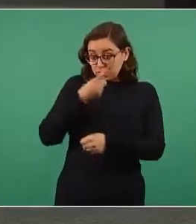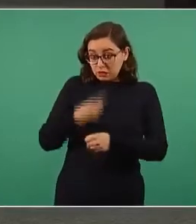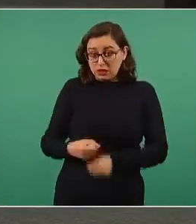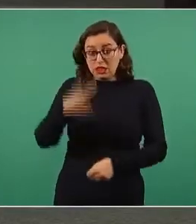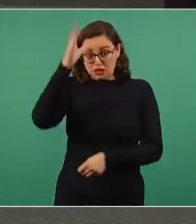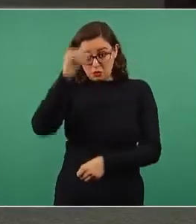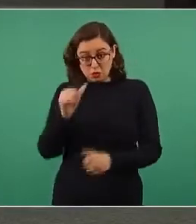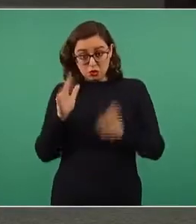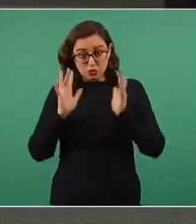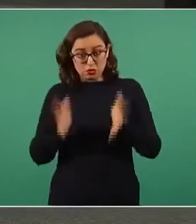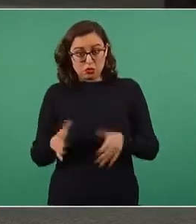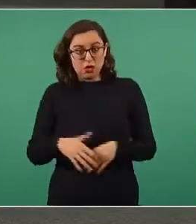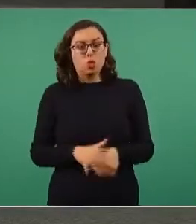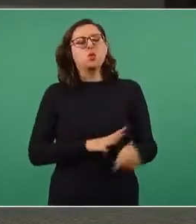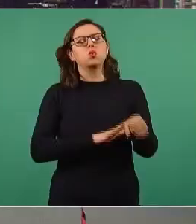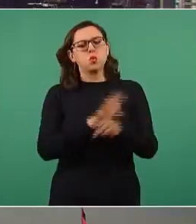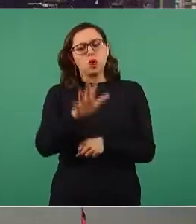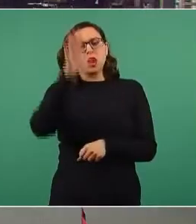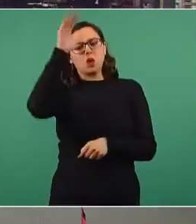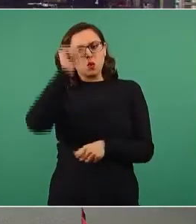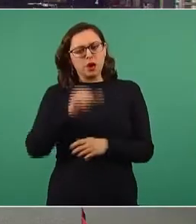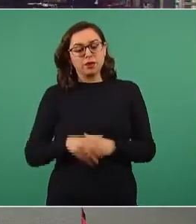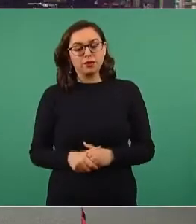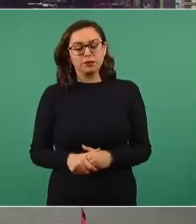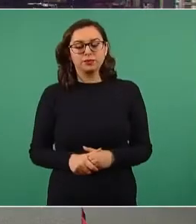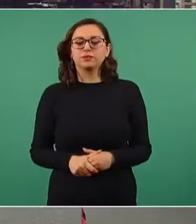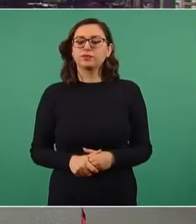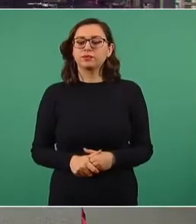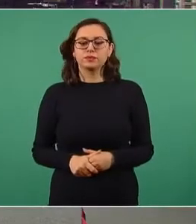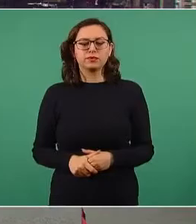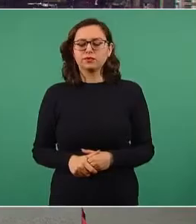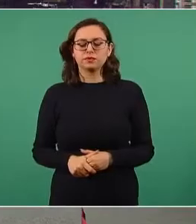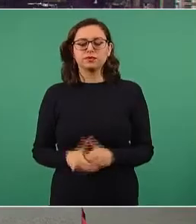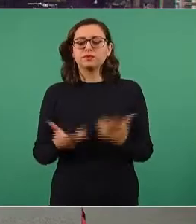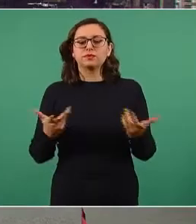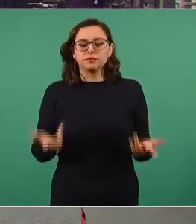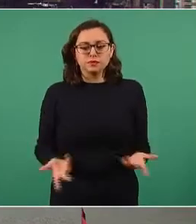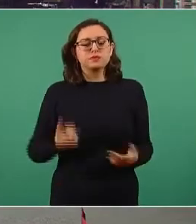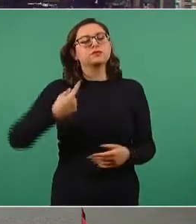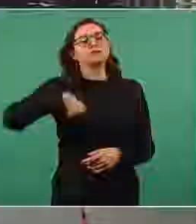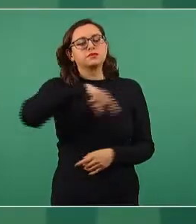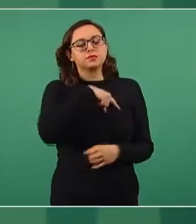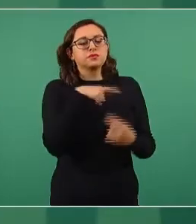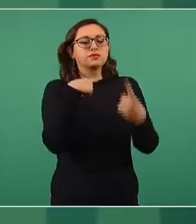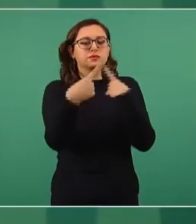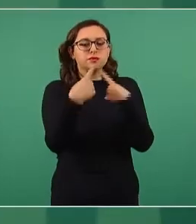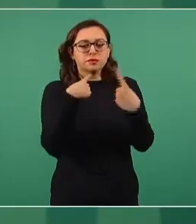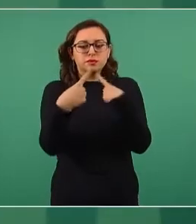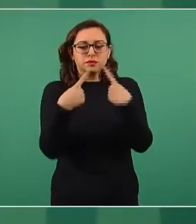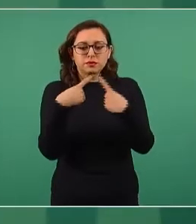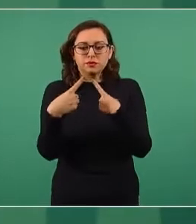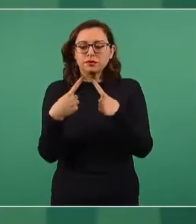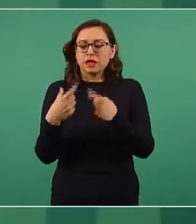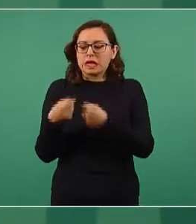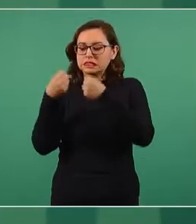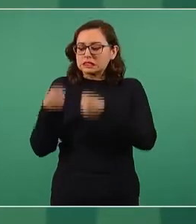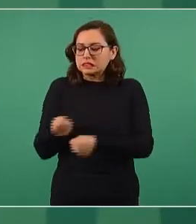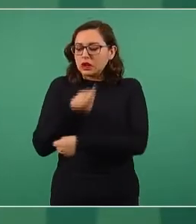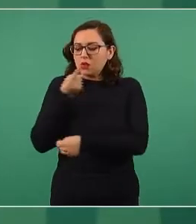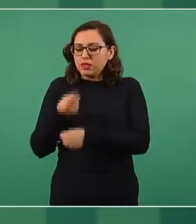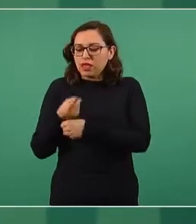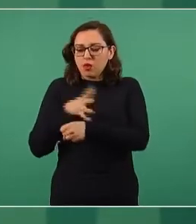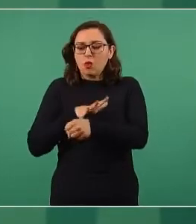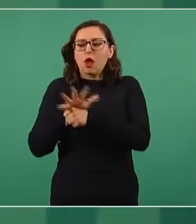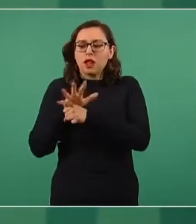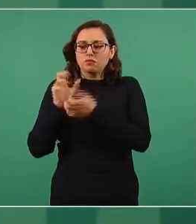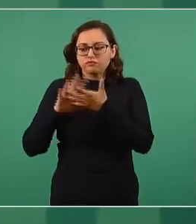qué acuerdos llegaron en Bueno, esa más que reunión, acuerdos, tocamos el tema de seguridad, de decir, bueno, para México la prioridad en materia de seguridad es reducir la